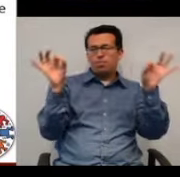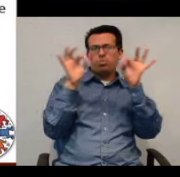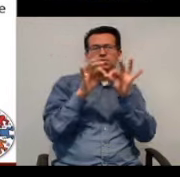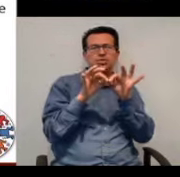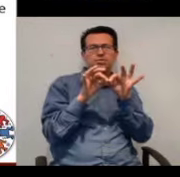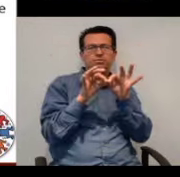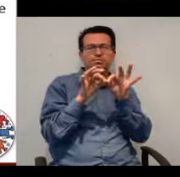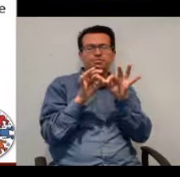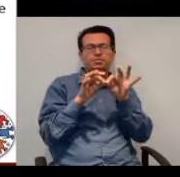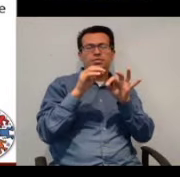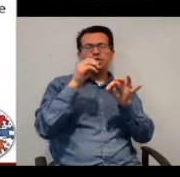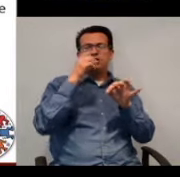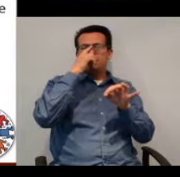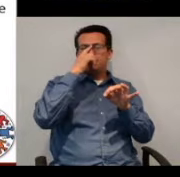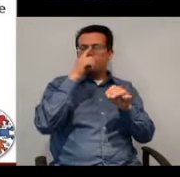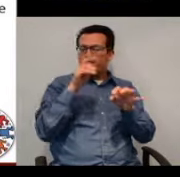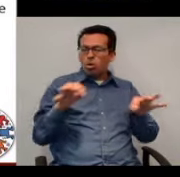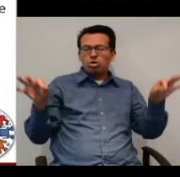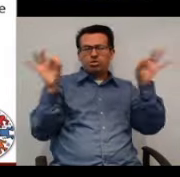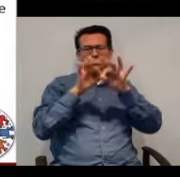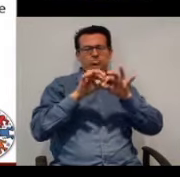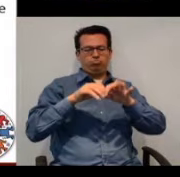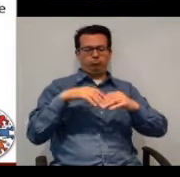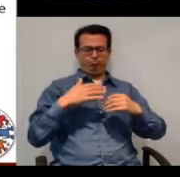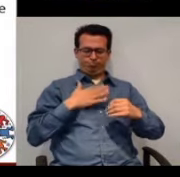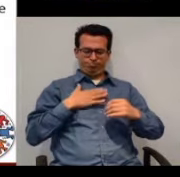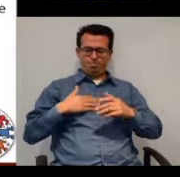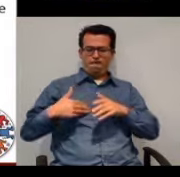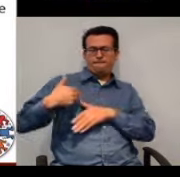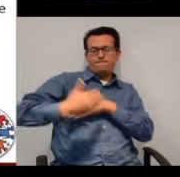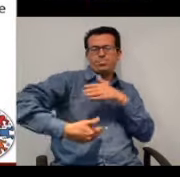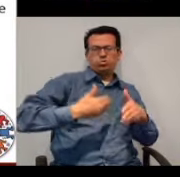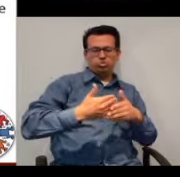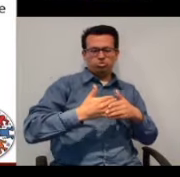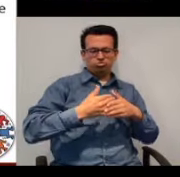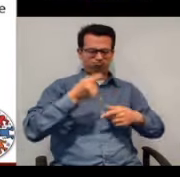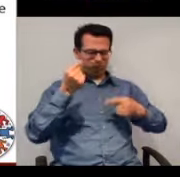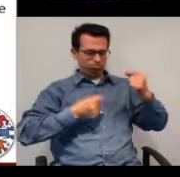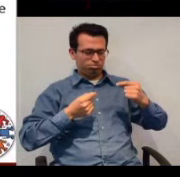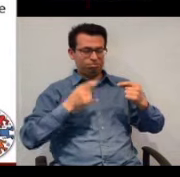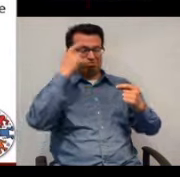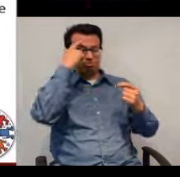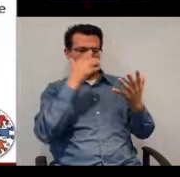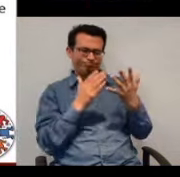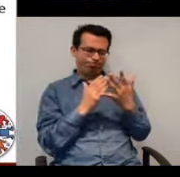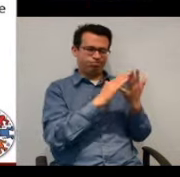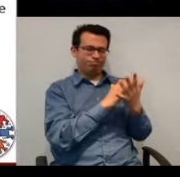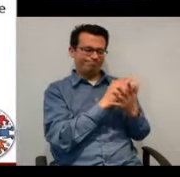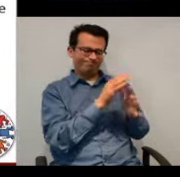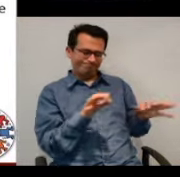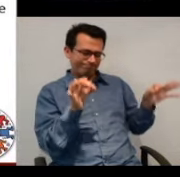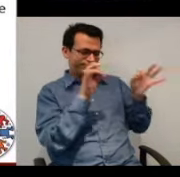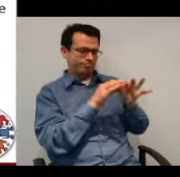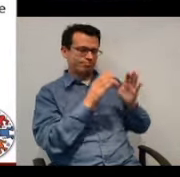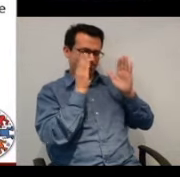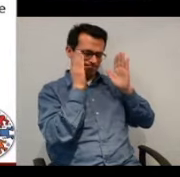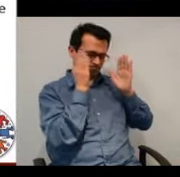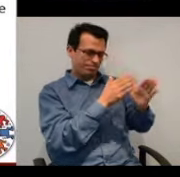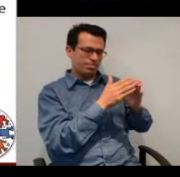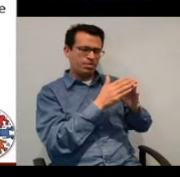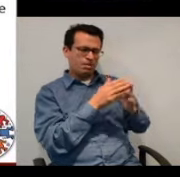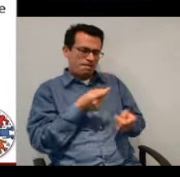tenga en cuenta esos procesos y no los vea como algo más y algo transversal o algo que se debe hacer para cumplir